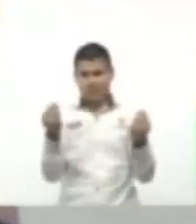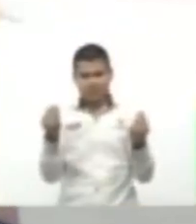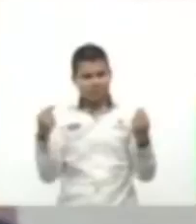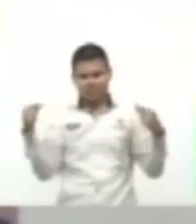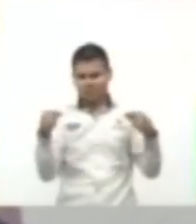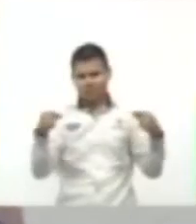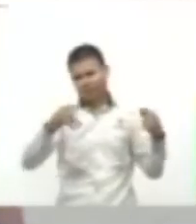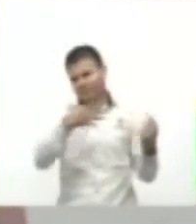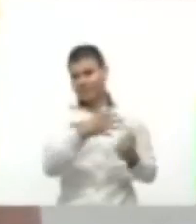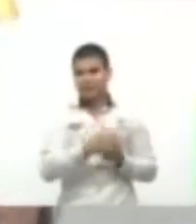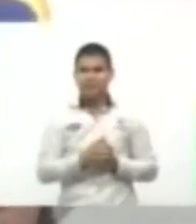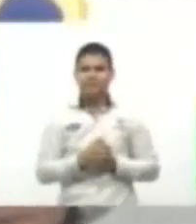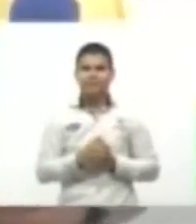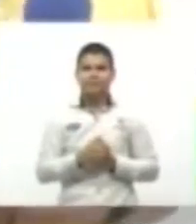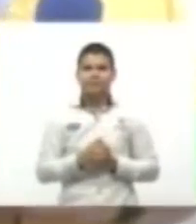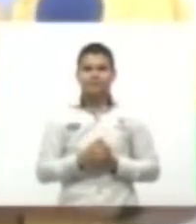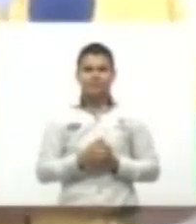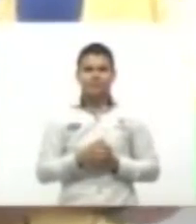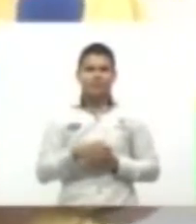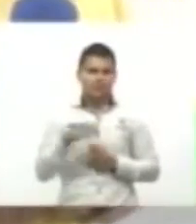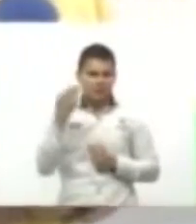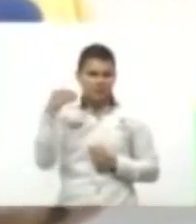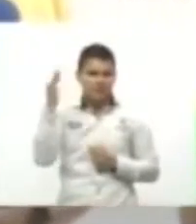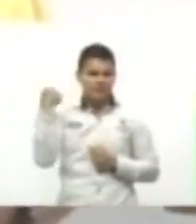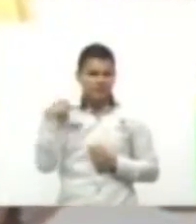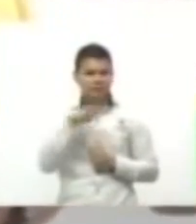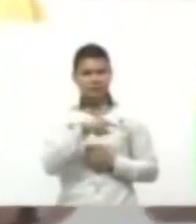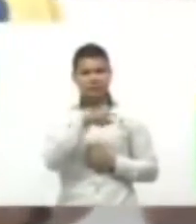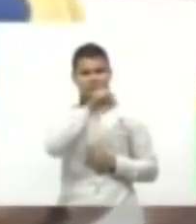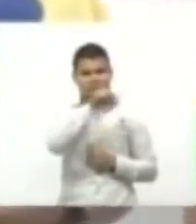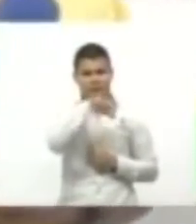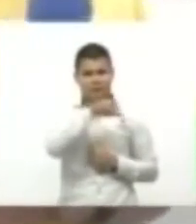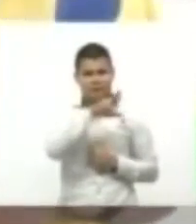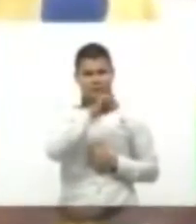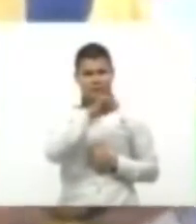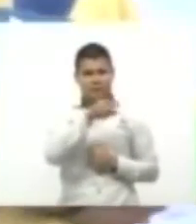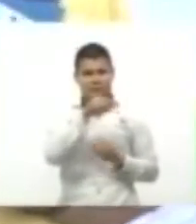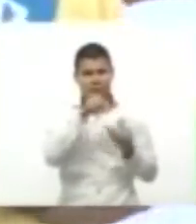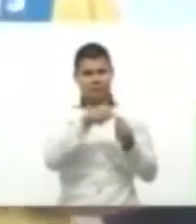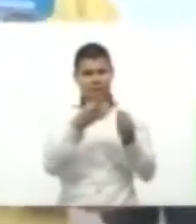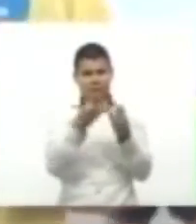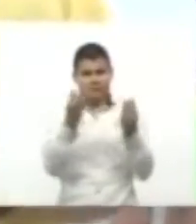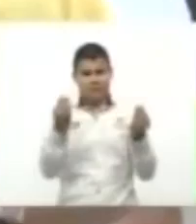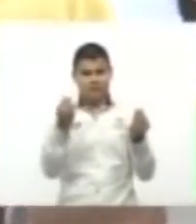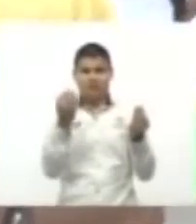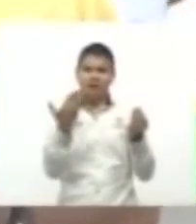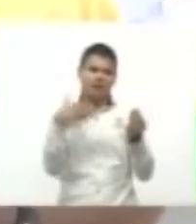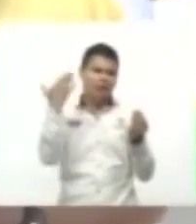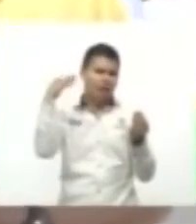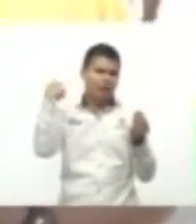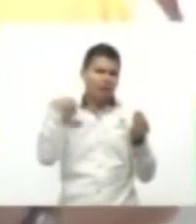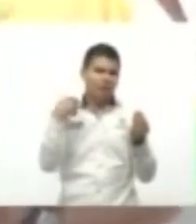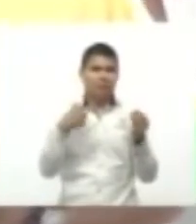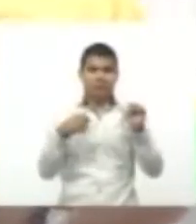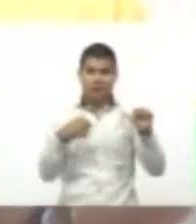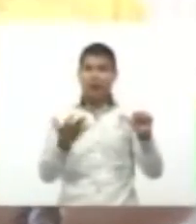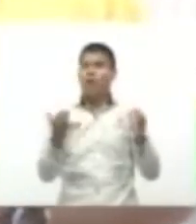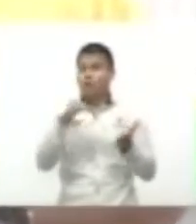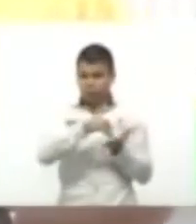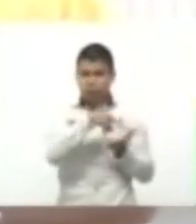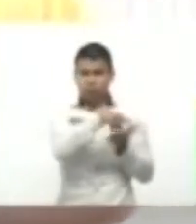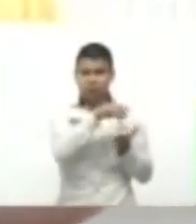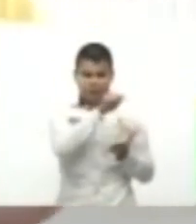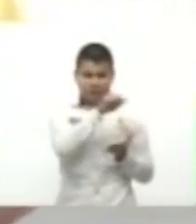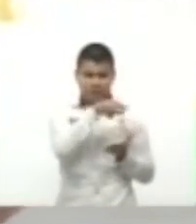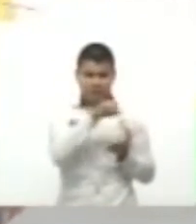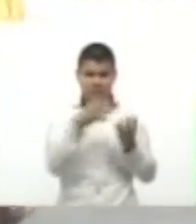equipo que hace rato quería estar en la A y están ahora disfrutando de eso. Y bueno,